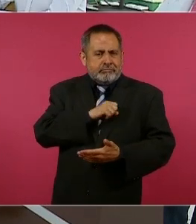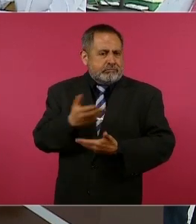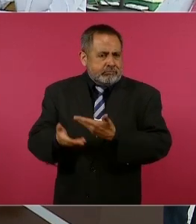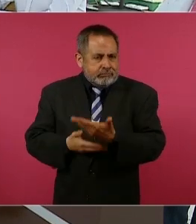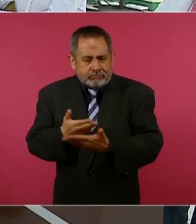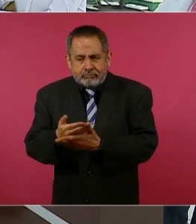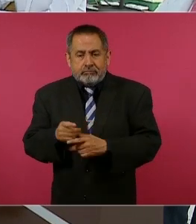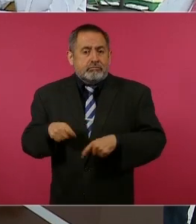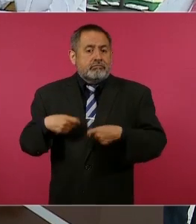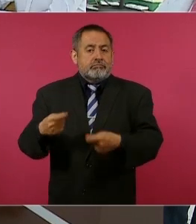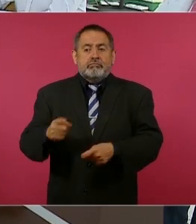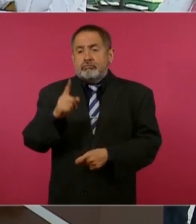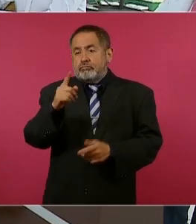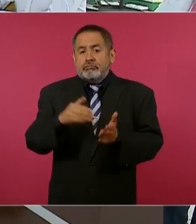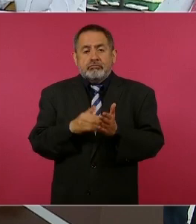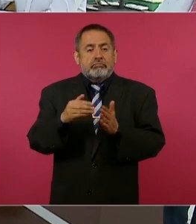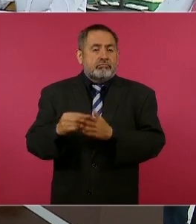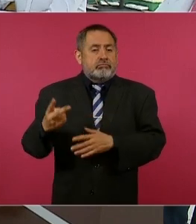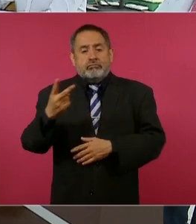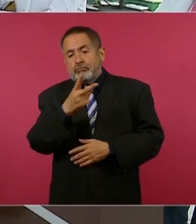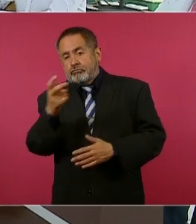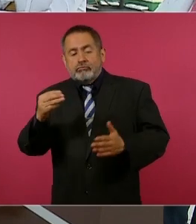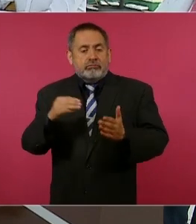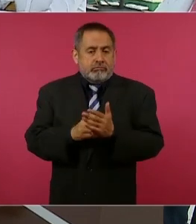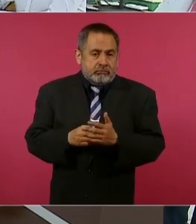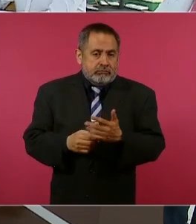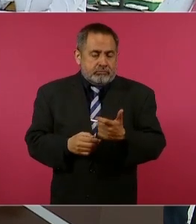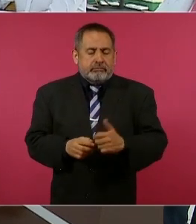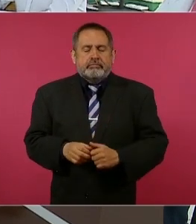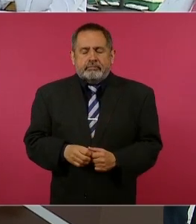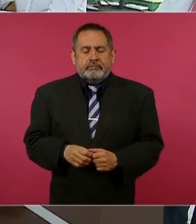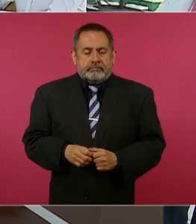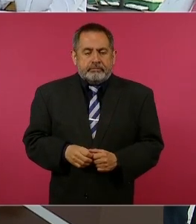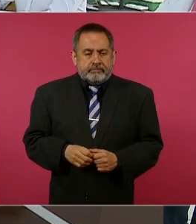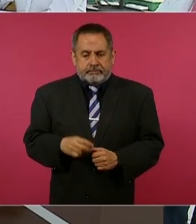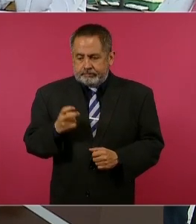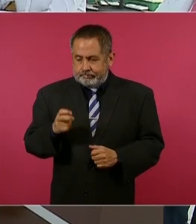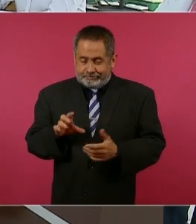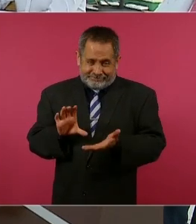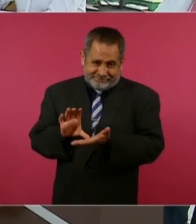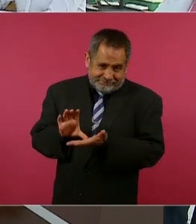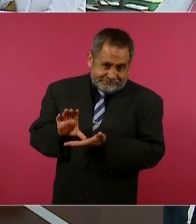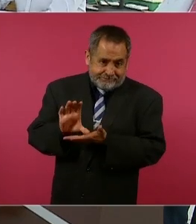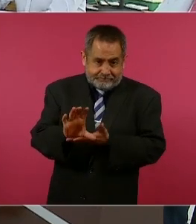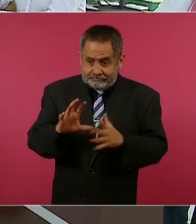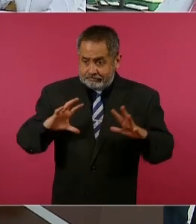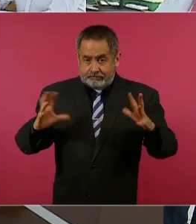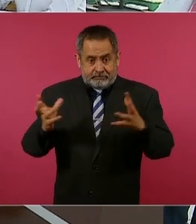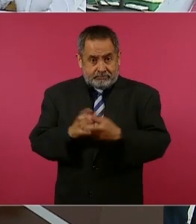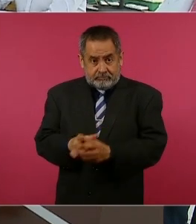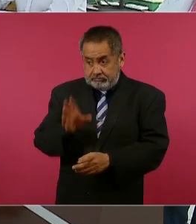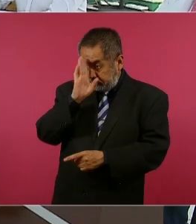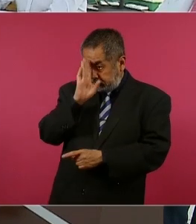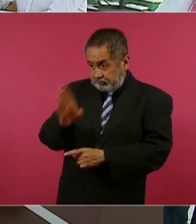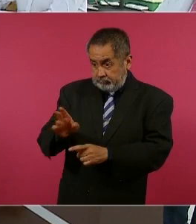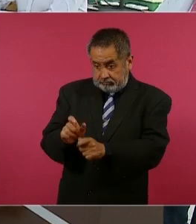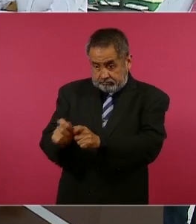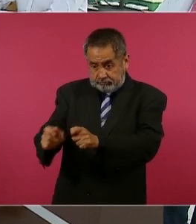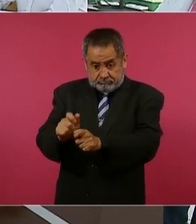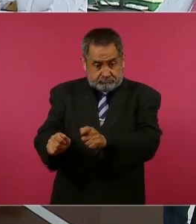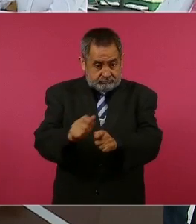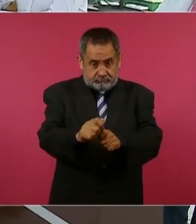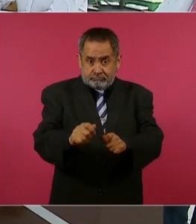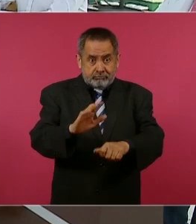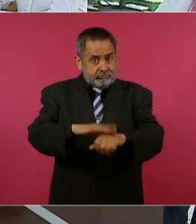recibirán 1,200,000 pesos cada uno. Por lo tanto, se está entregando de manera directa y transparente, como usted